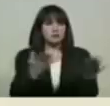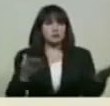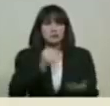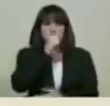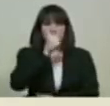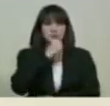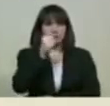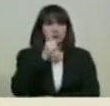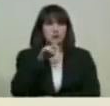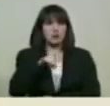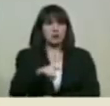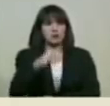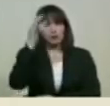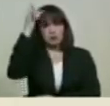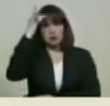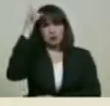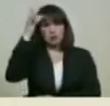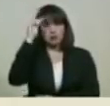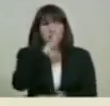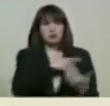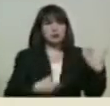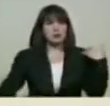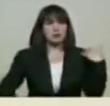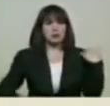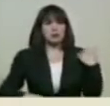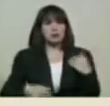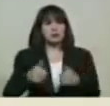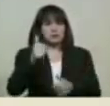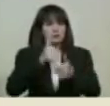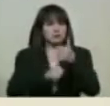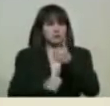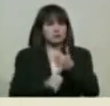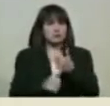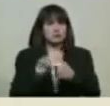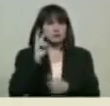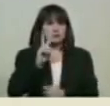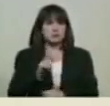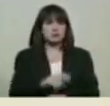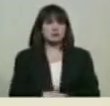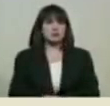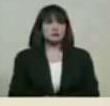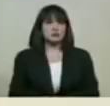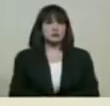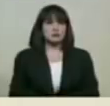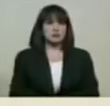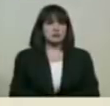a este lunes de Consejo de Vicepresidentes Sectoriales en la Vicepresidencia Ejecutiva.